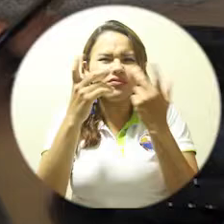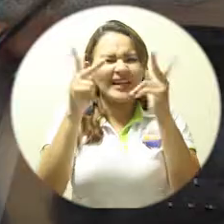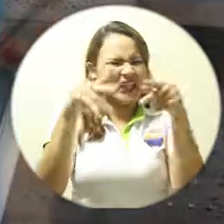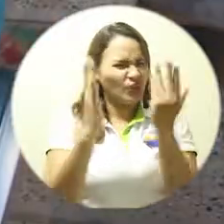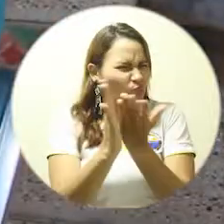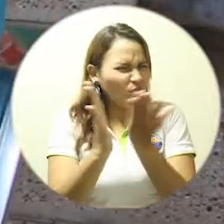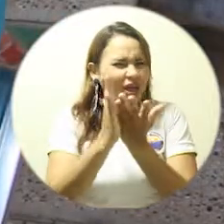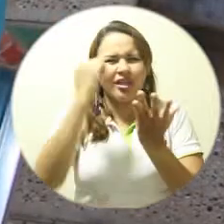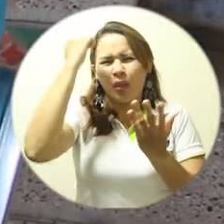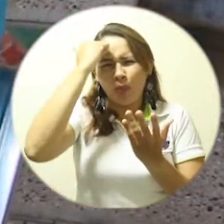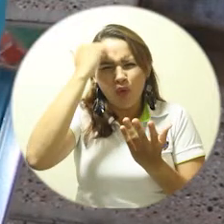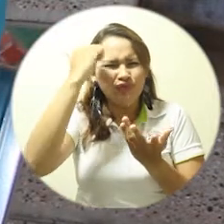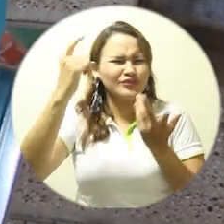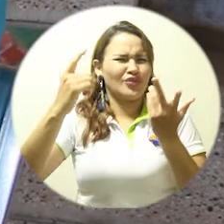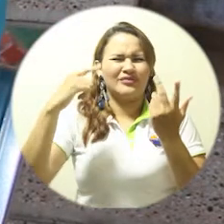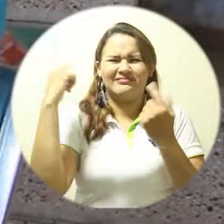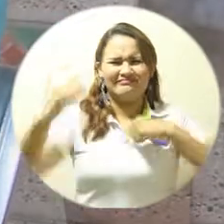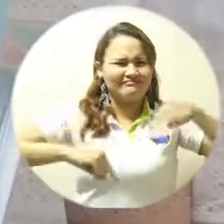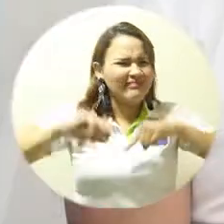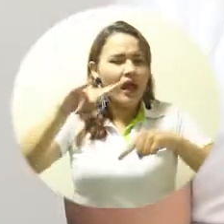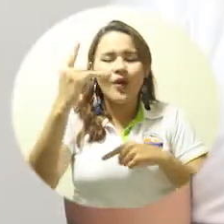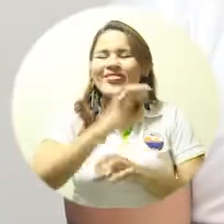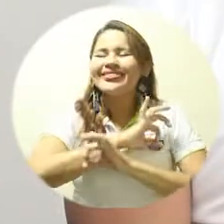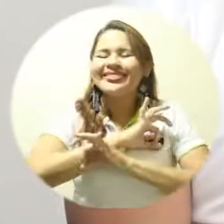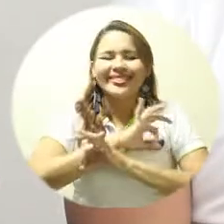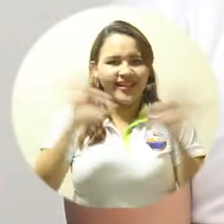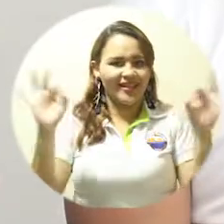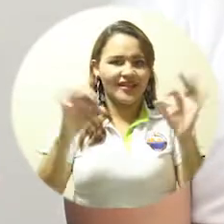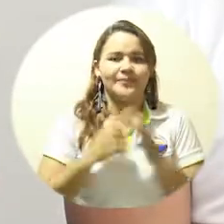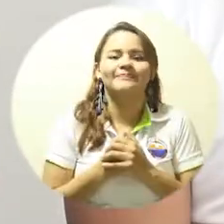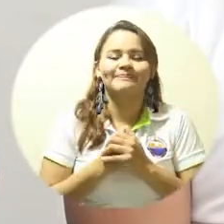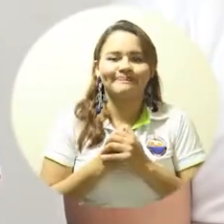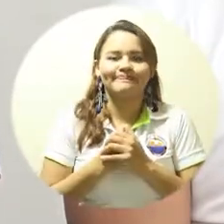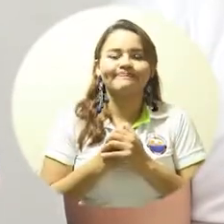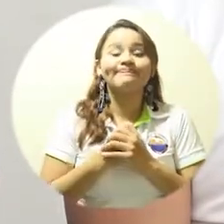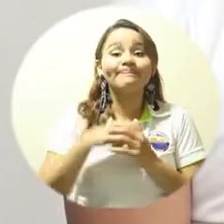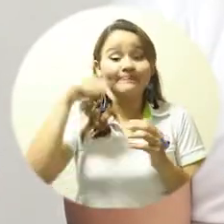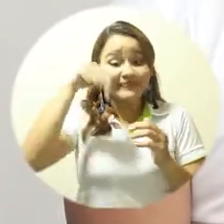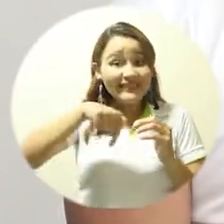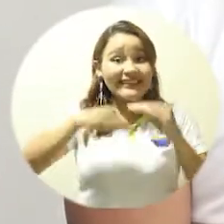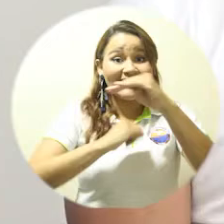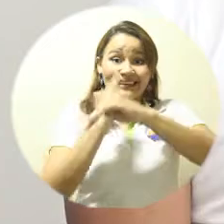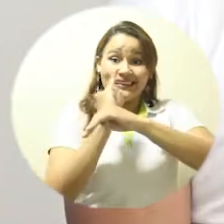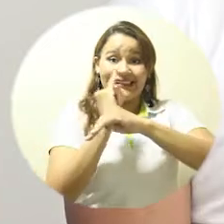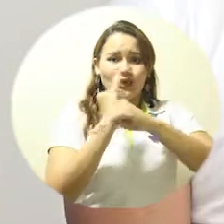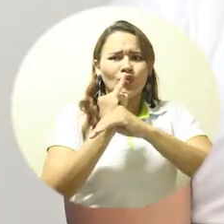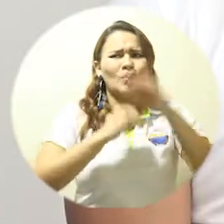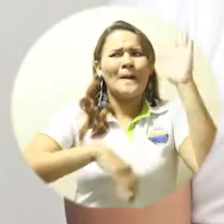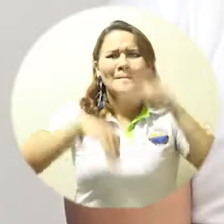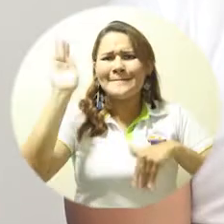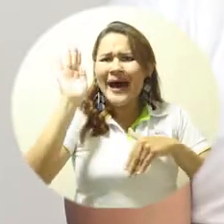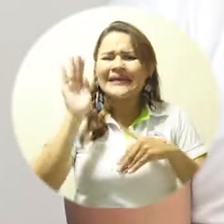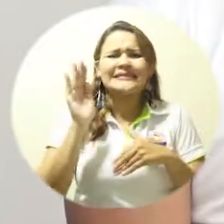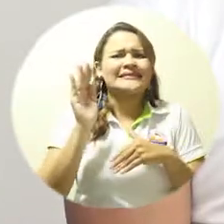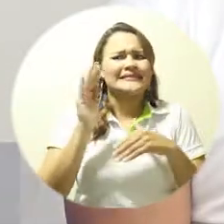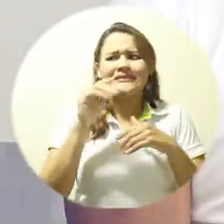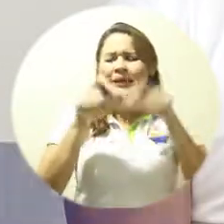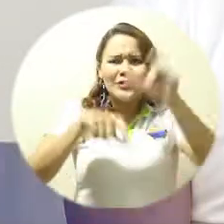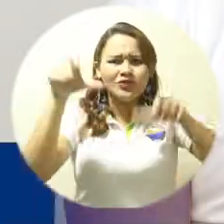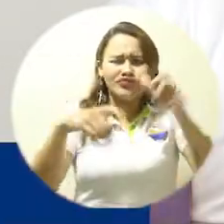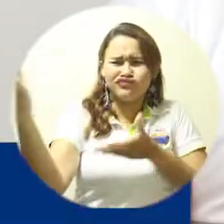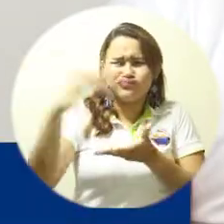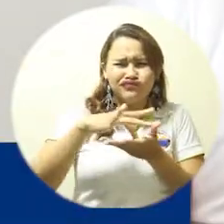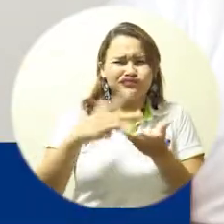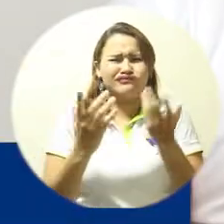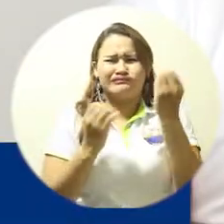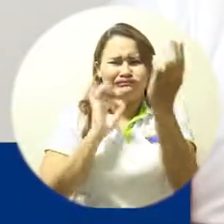empleados, así como todas las actividades masivas. Nosotros somos la institución que en Santa Marta y en el Magdalena concentra más gente de